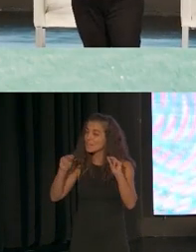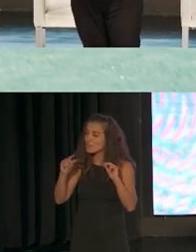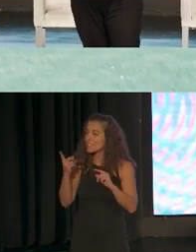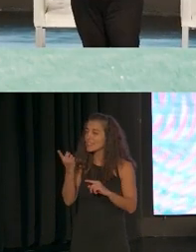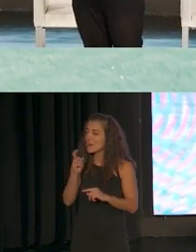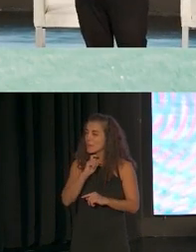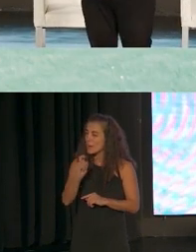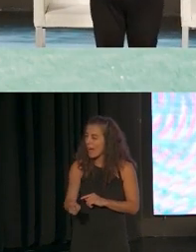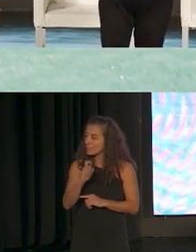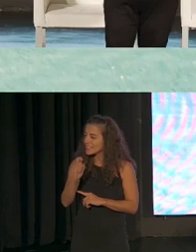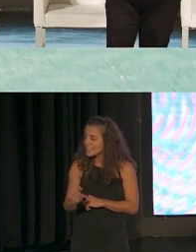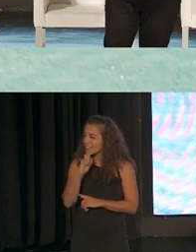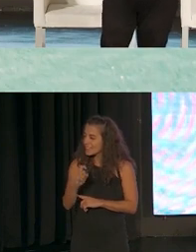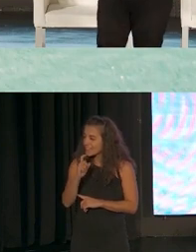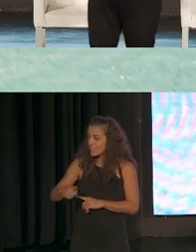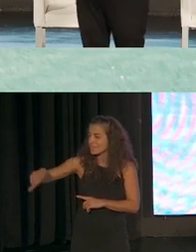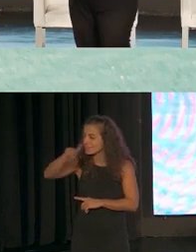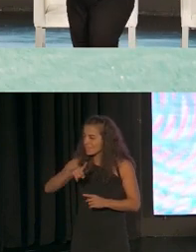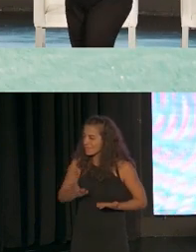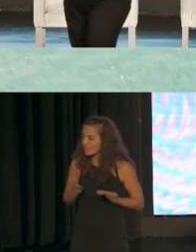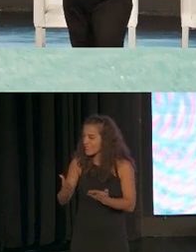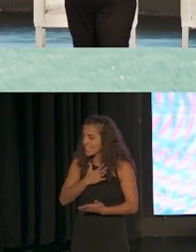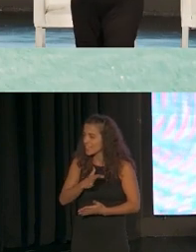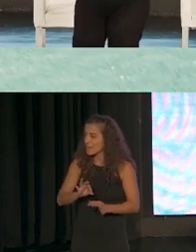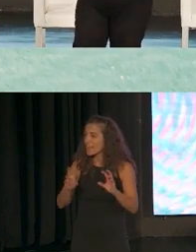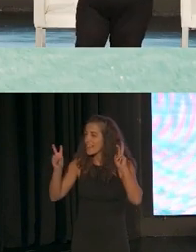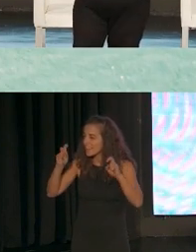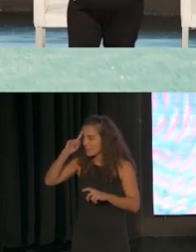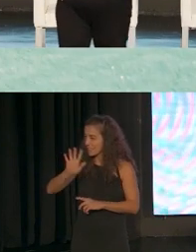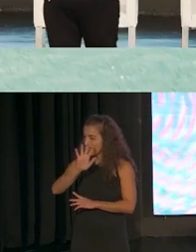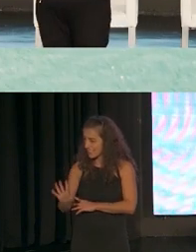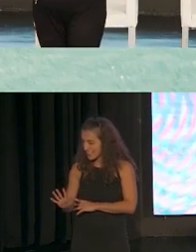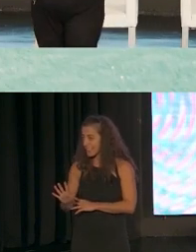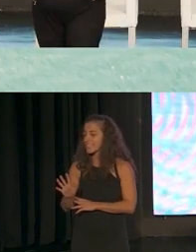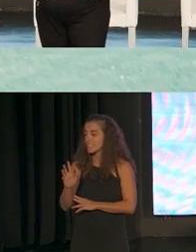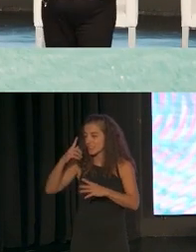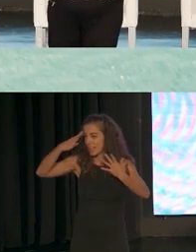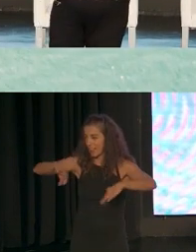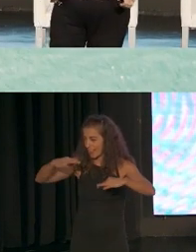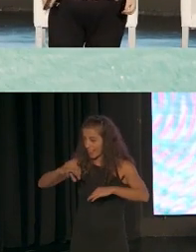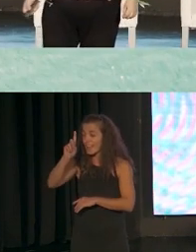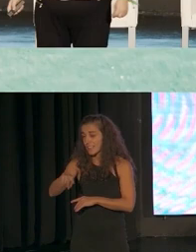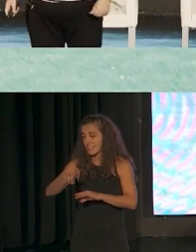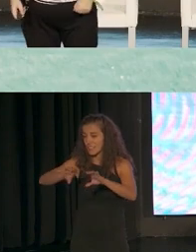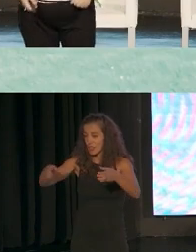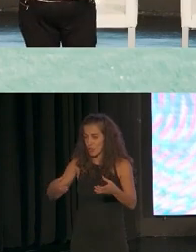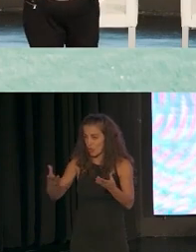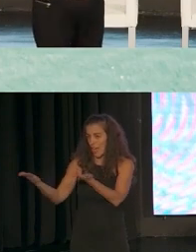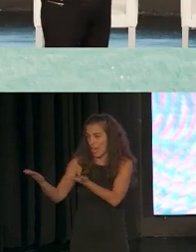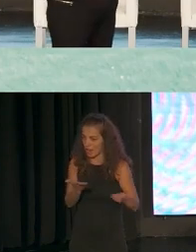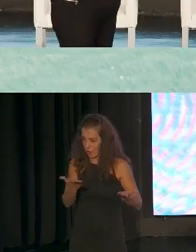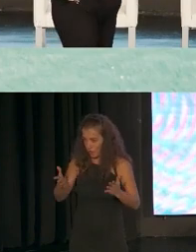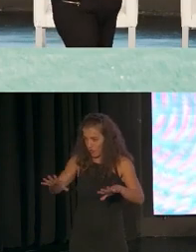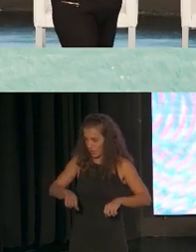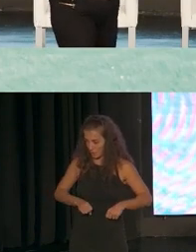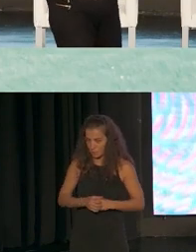pistas que nos pueden ayudar con el tema este de los sesgos inconscientes y las comunidades acogedoras